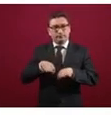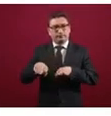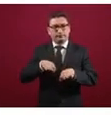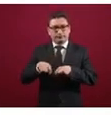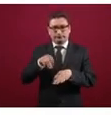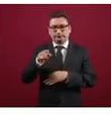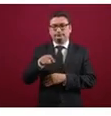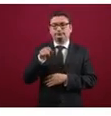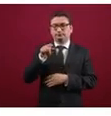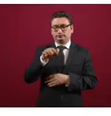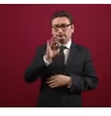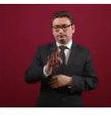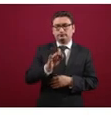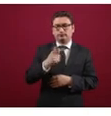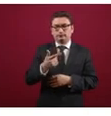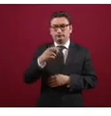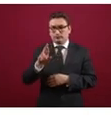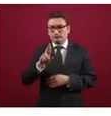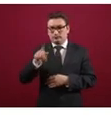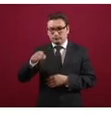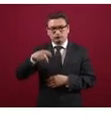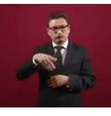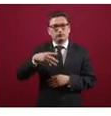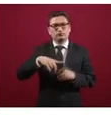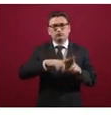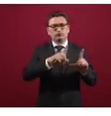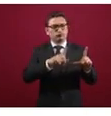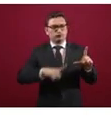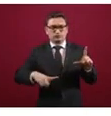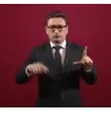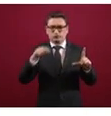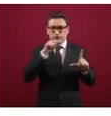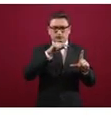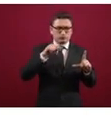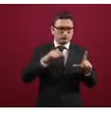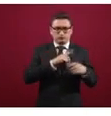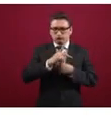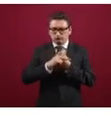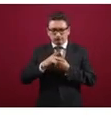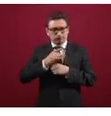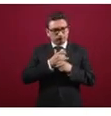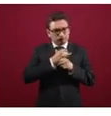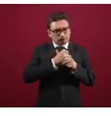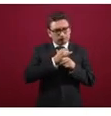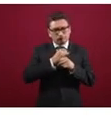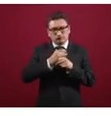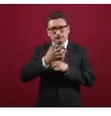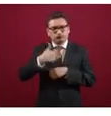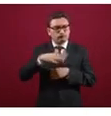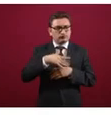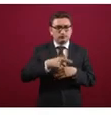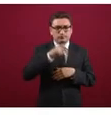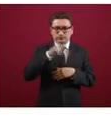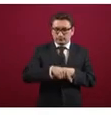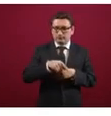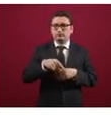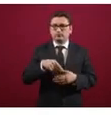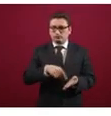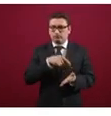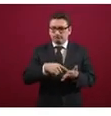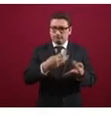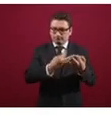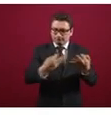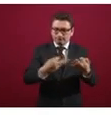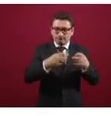propia fiscalía general de la república a lo largo y ancho del país hasta intervención directa a estas fosas clandestinas por